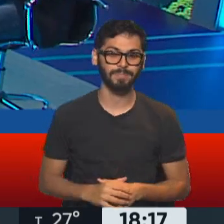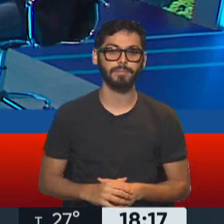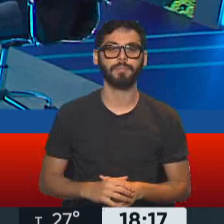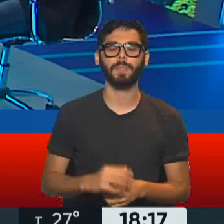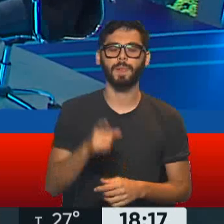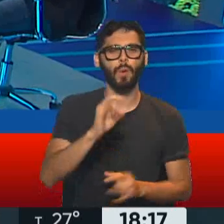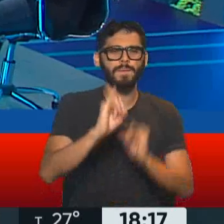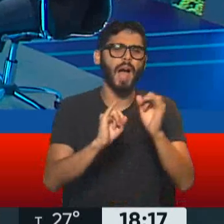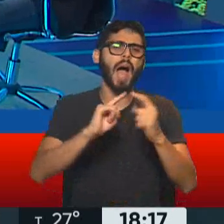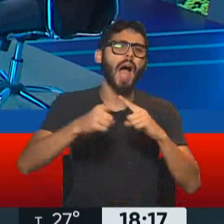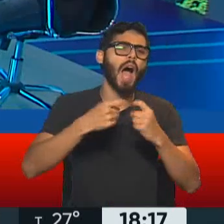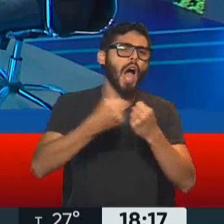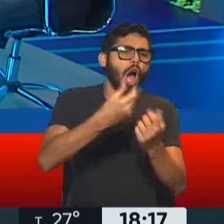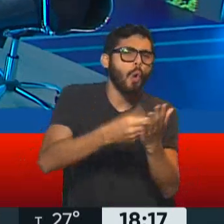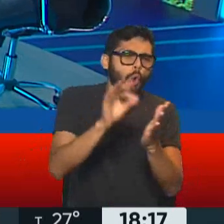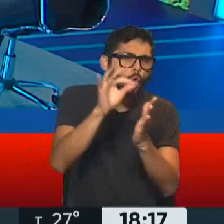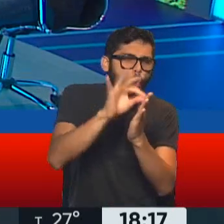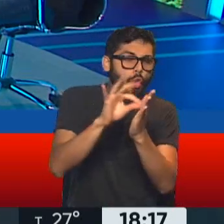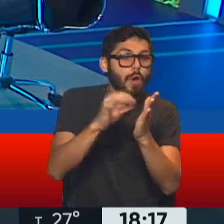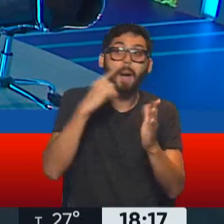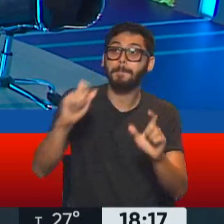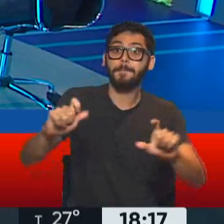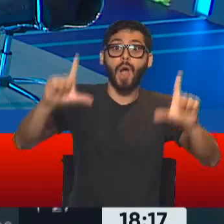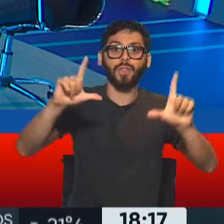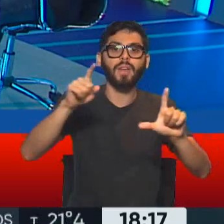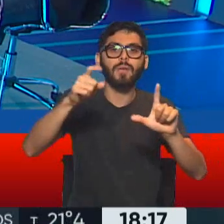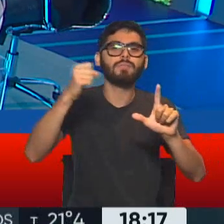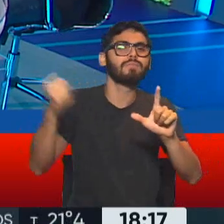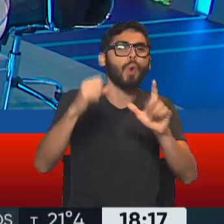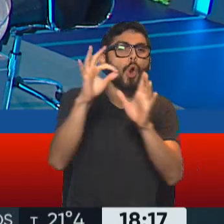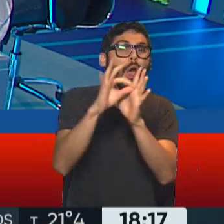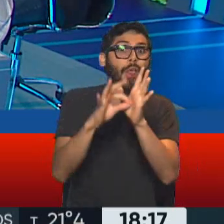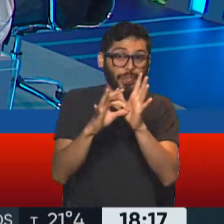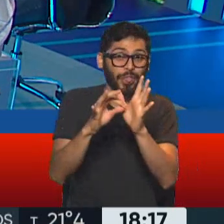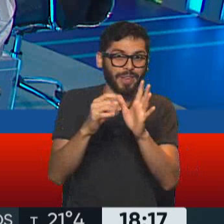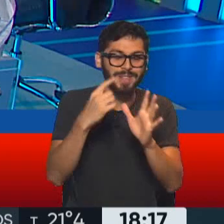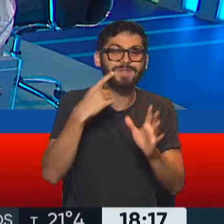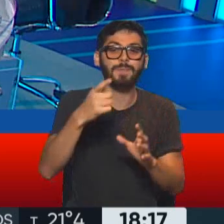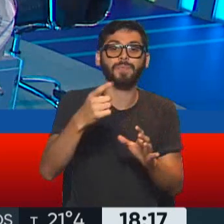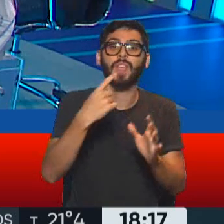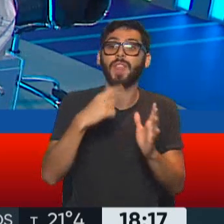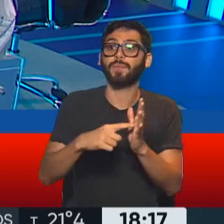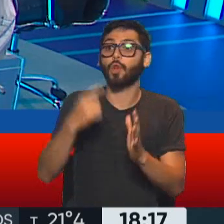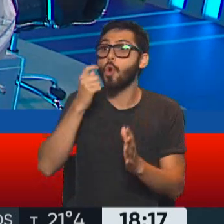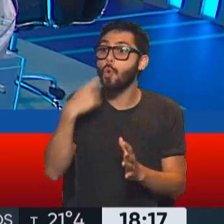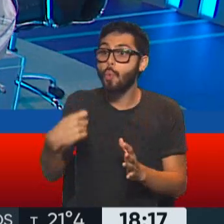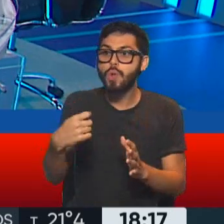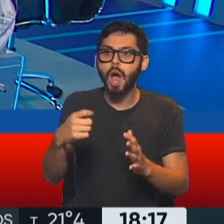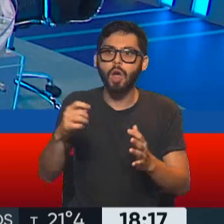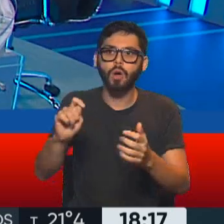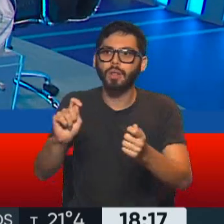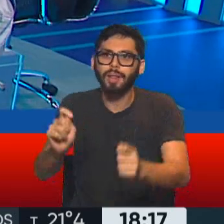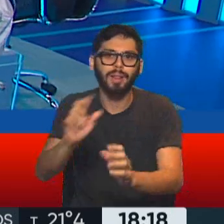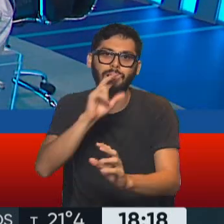acuerdo al que se llegó, vamos viendo en pantalla cuáles son las claves de ese acuerdo, y allí veíamos claramente que no se va a tocar a los jubilados, que no habrá